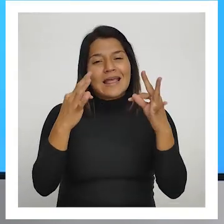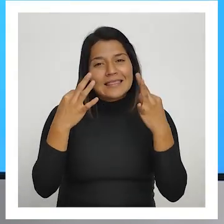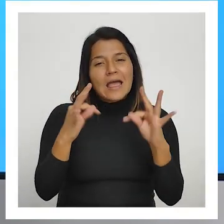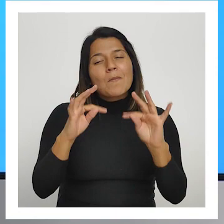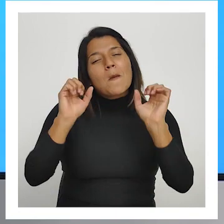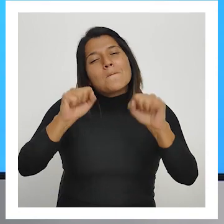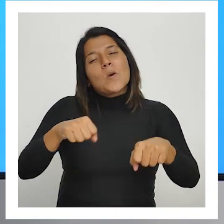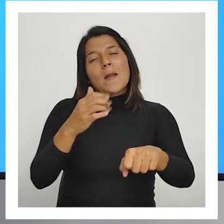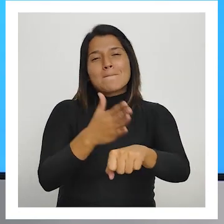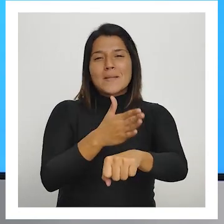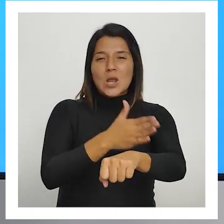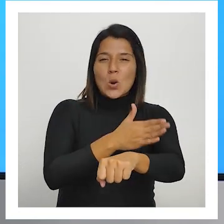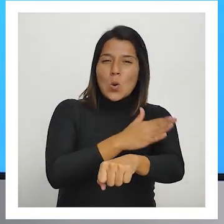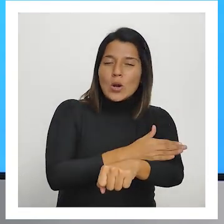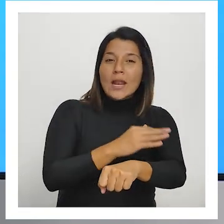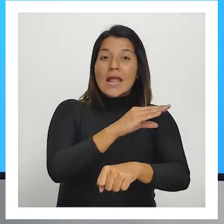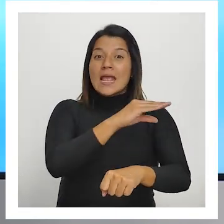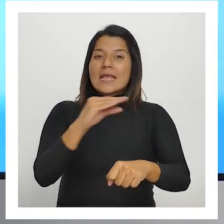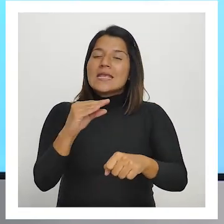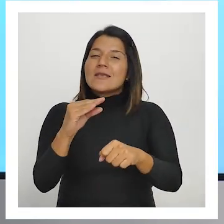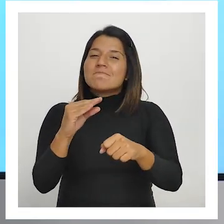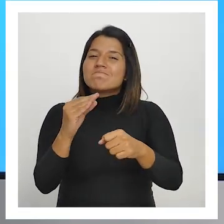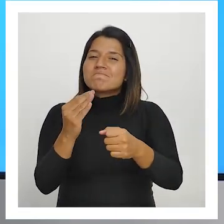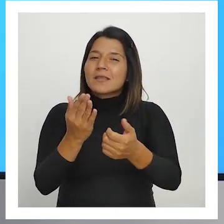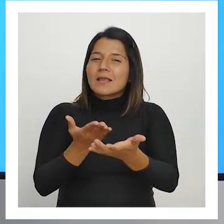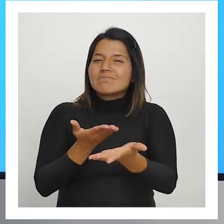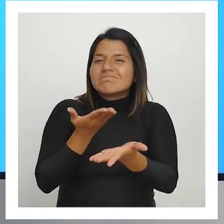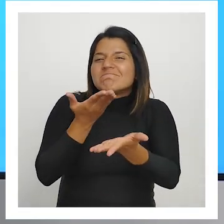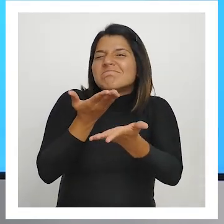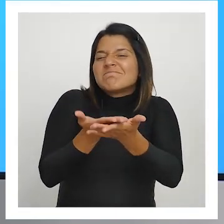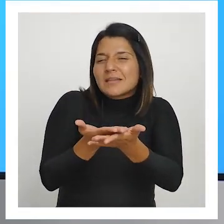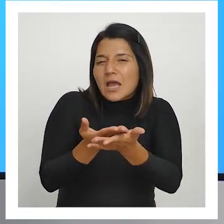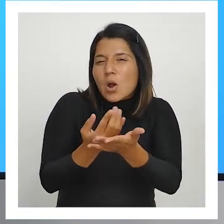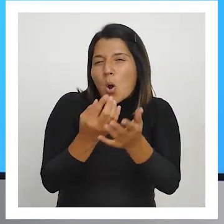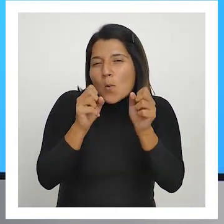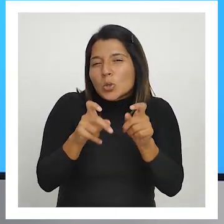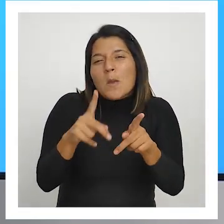de mejorar, de plantar una semilla para